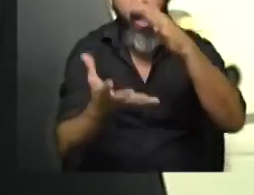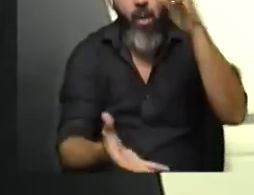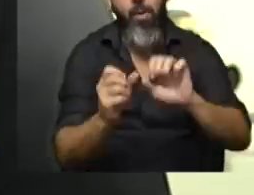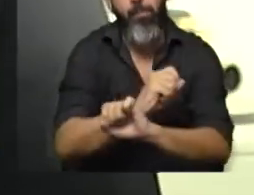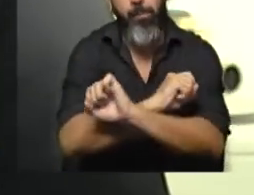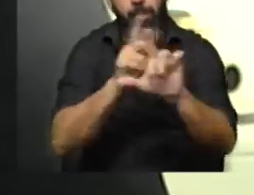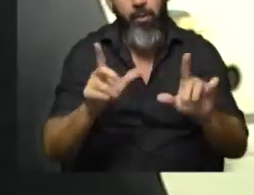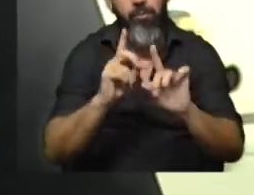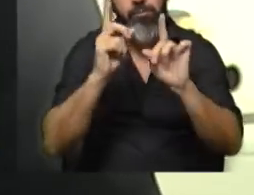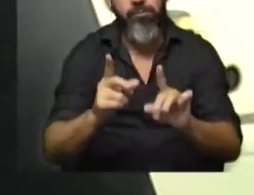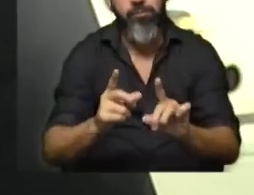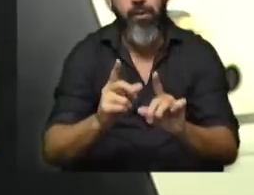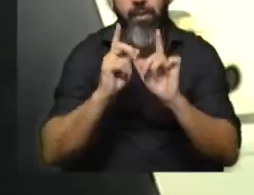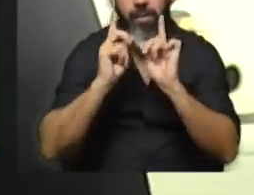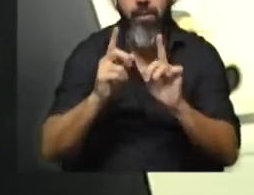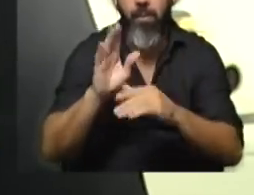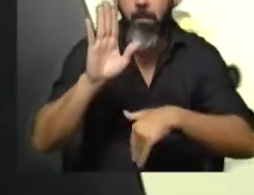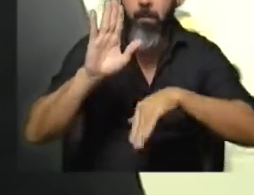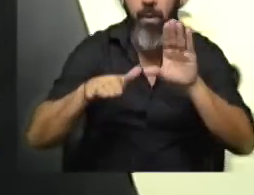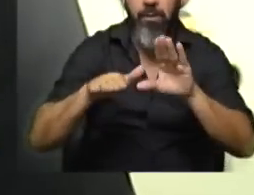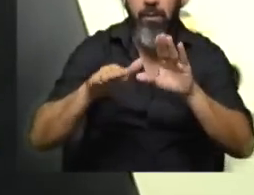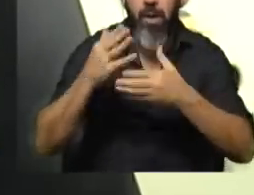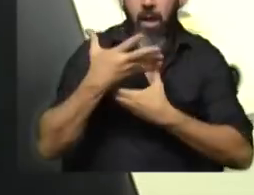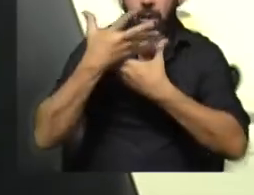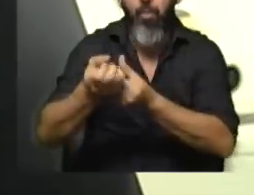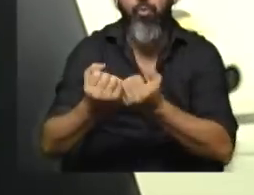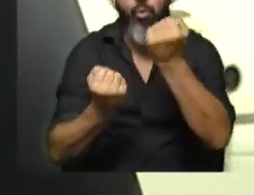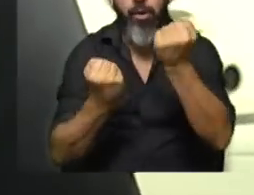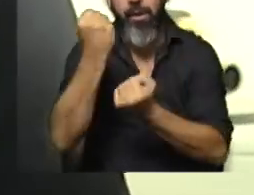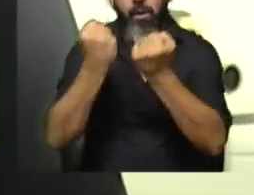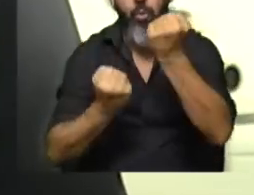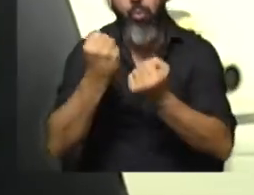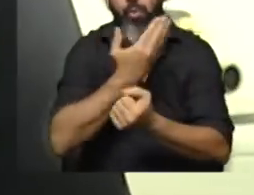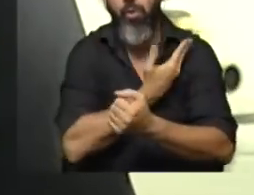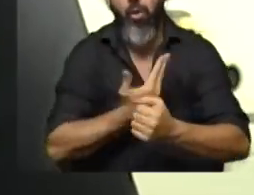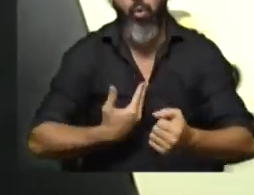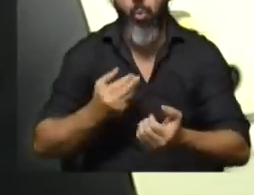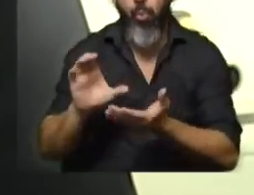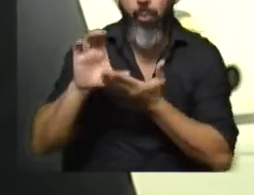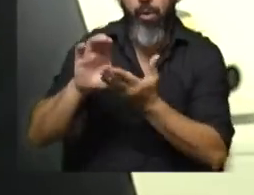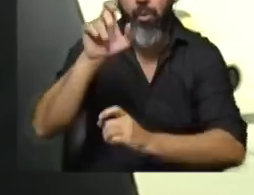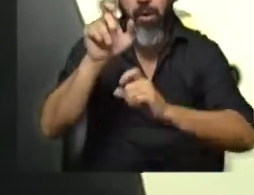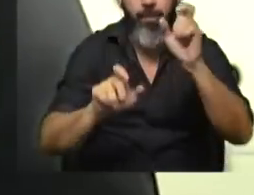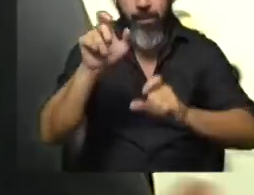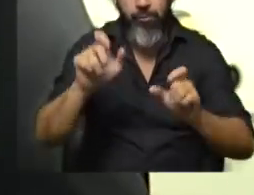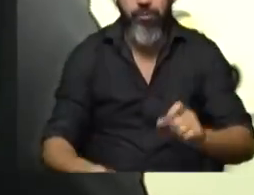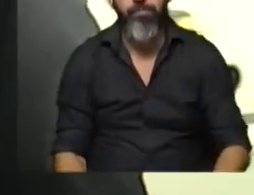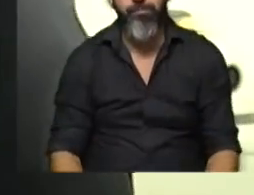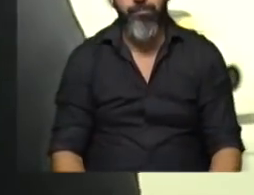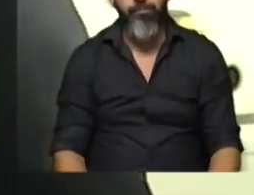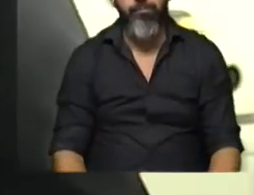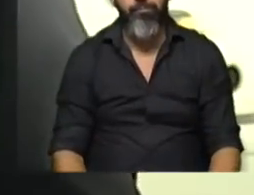mayor y por lo tanto debe ser mayor el apoyo económico que brinde el gobierno a la población mediante